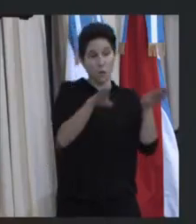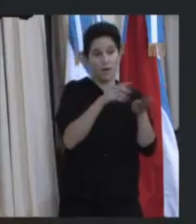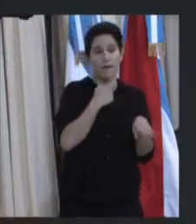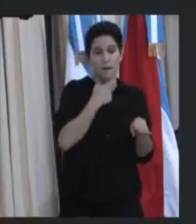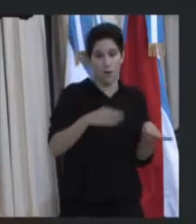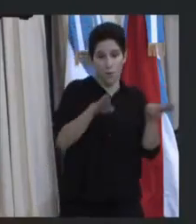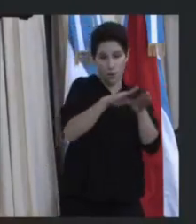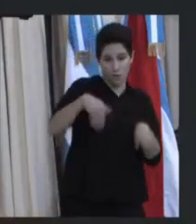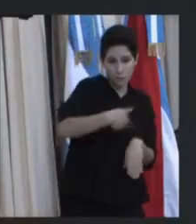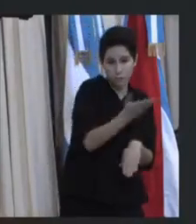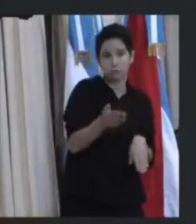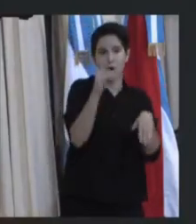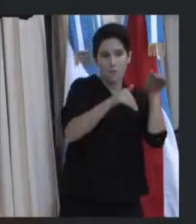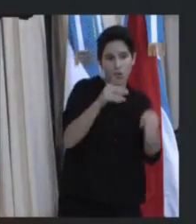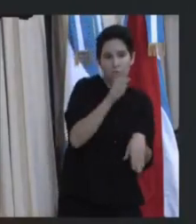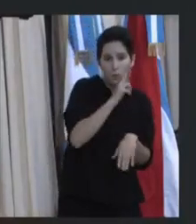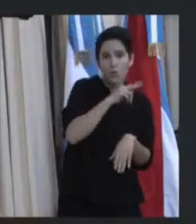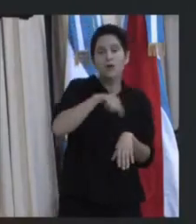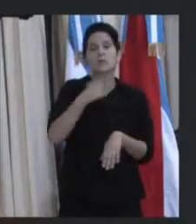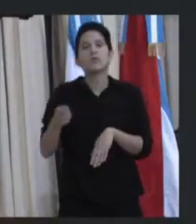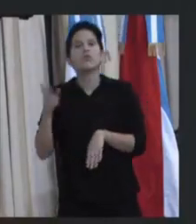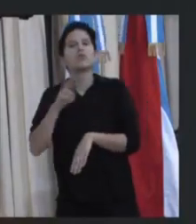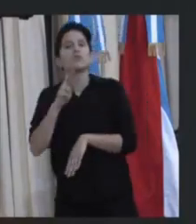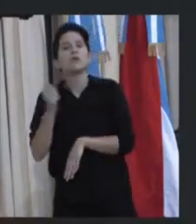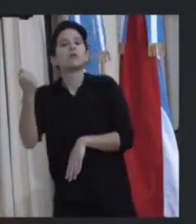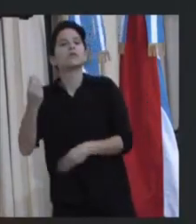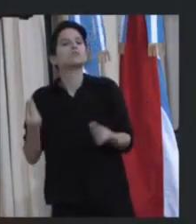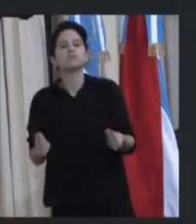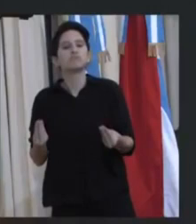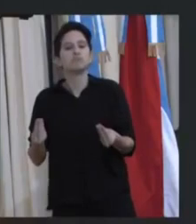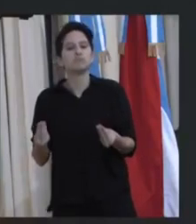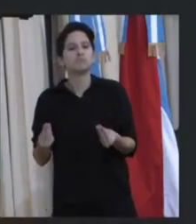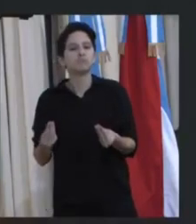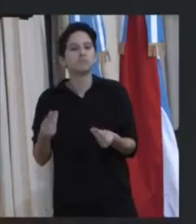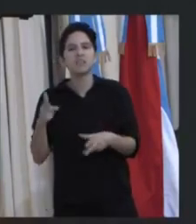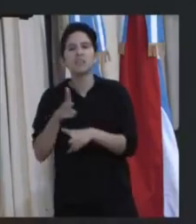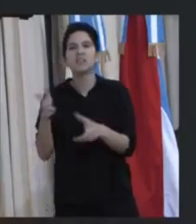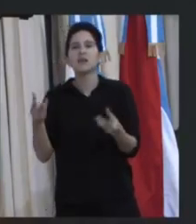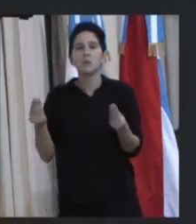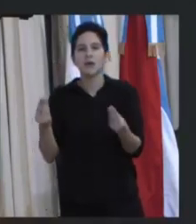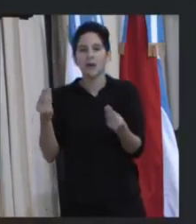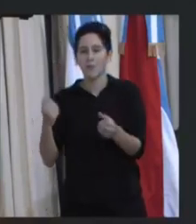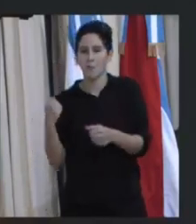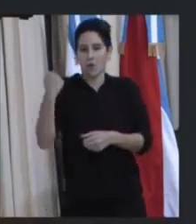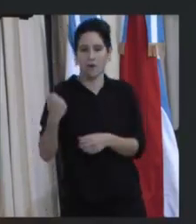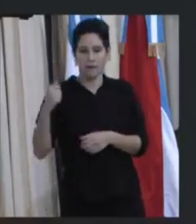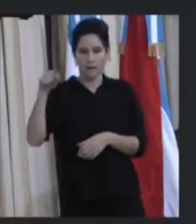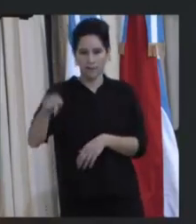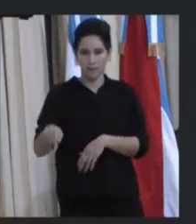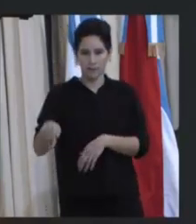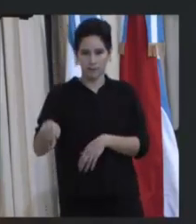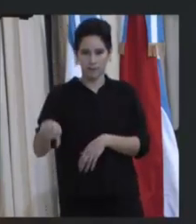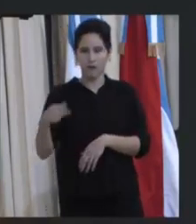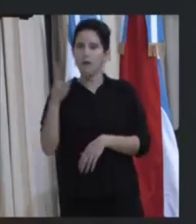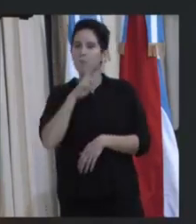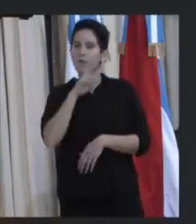de las socialistas, el de las sufragistas, pero también el feminismo de que hoy diríamos del empoderarse, ¿no? Que las